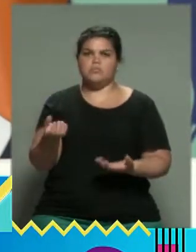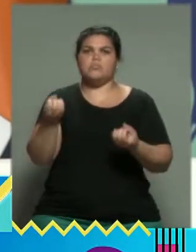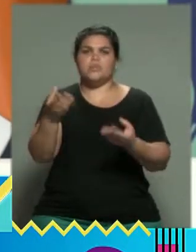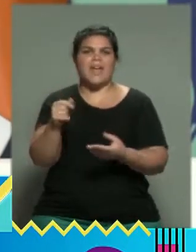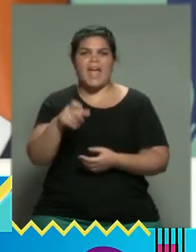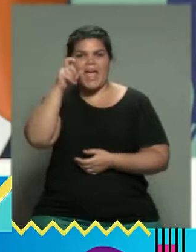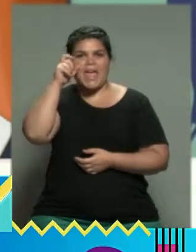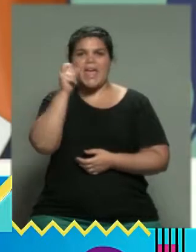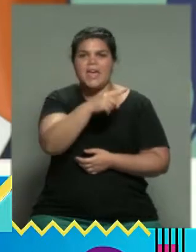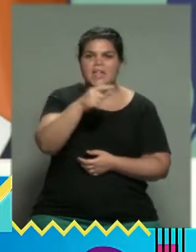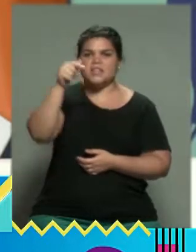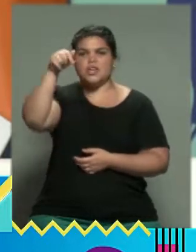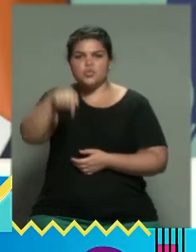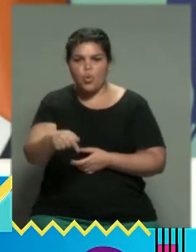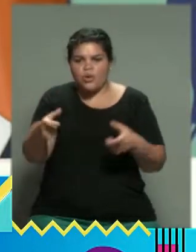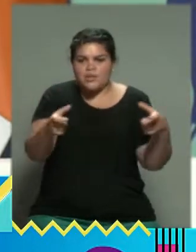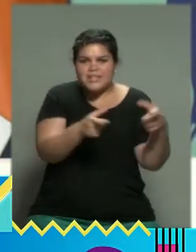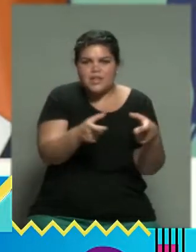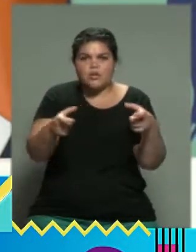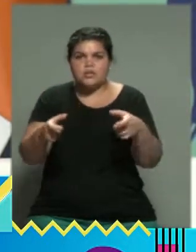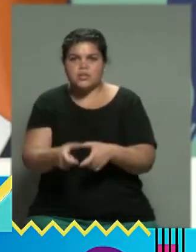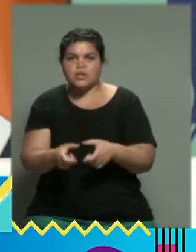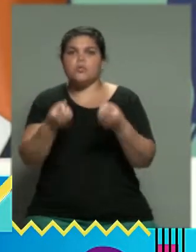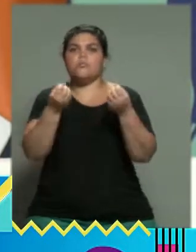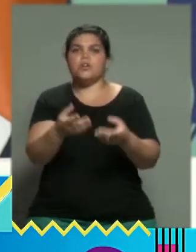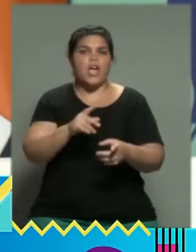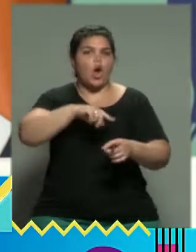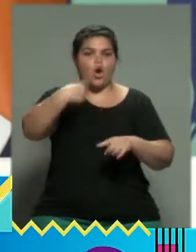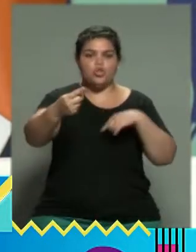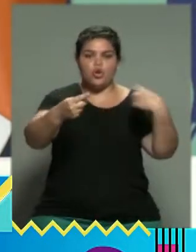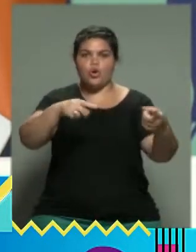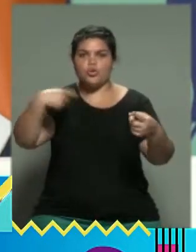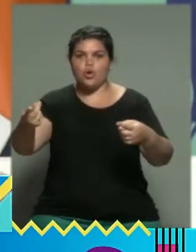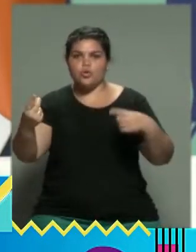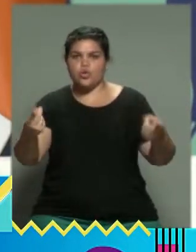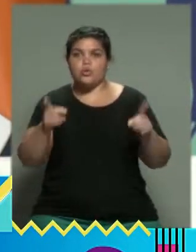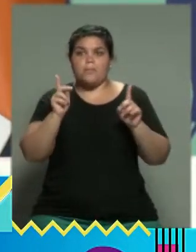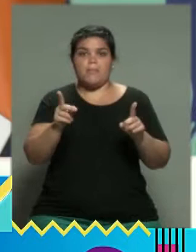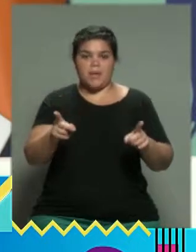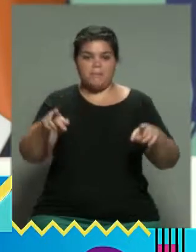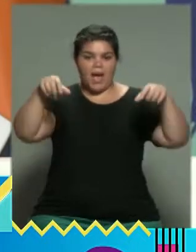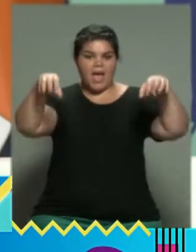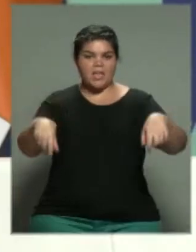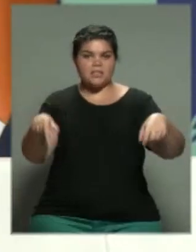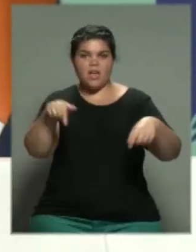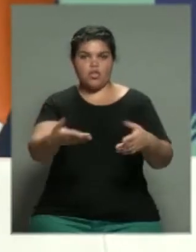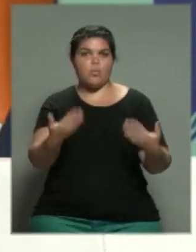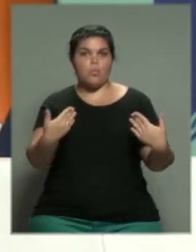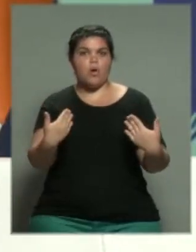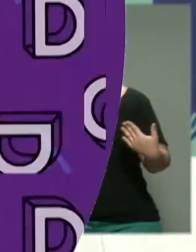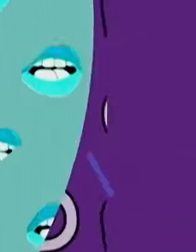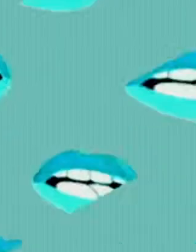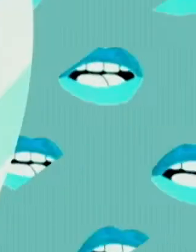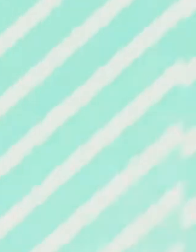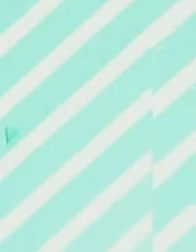y en el sur más chico? ¿Por qué no le damos oportunidades a otros chicos que tengan esta calidad de estadio? Con